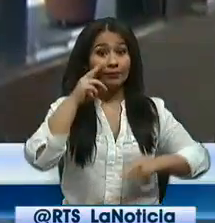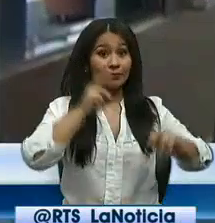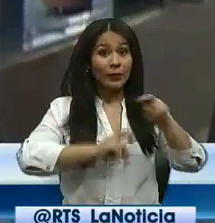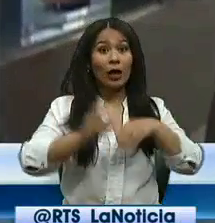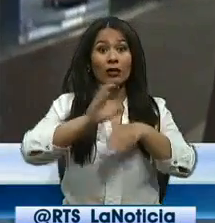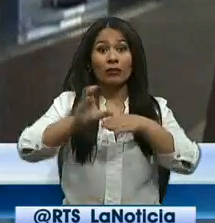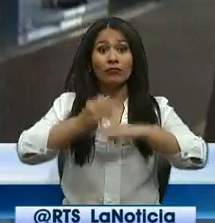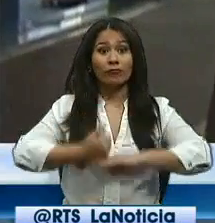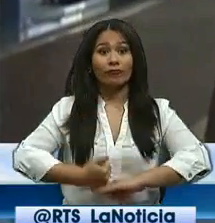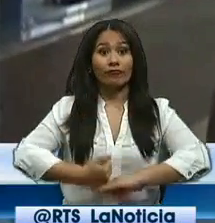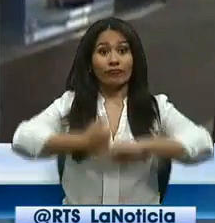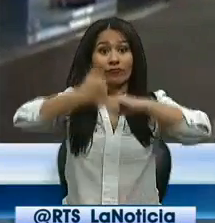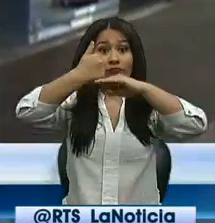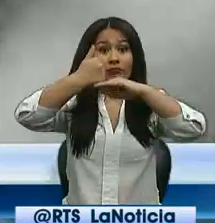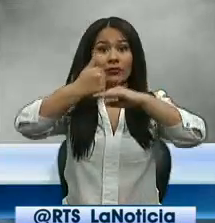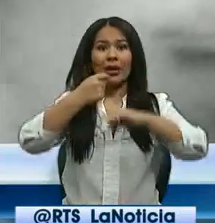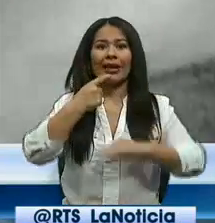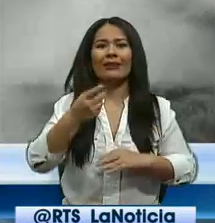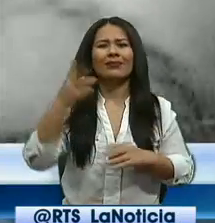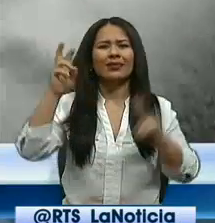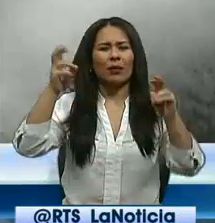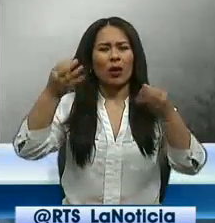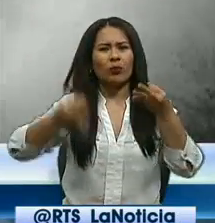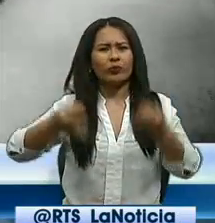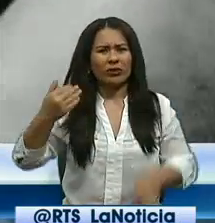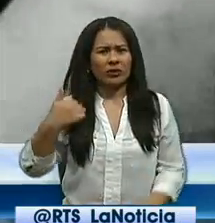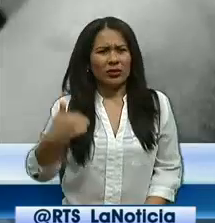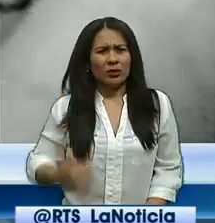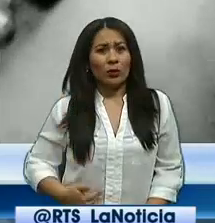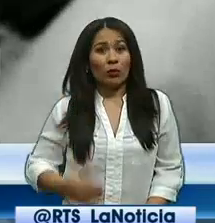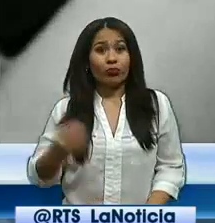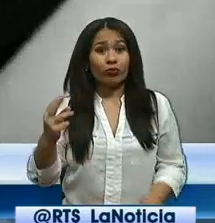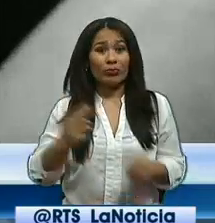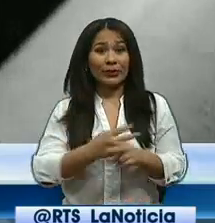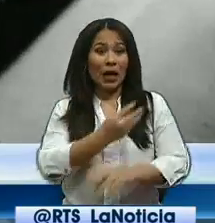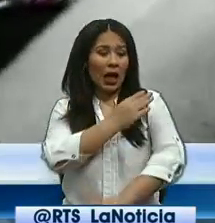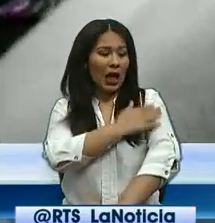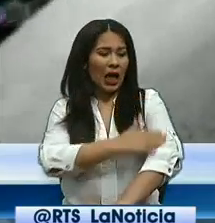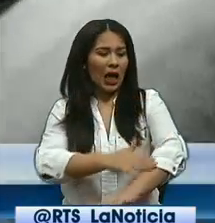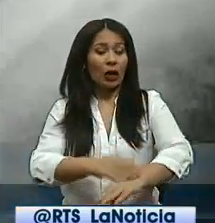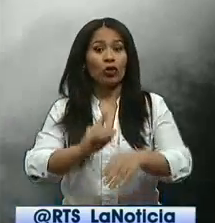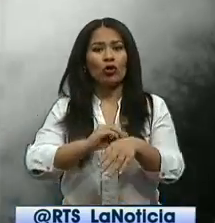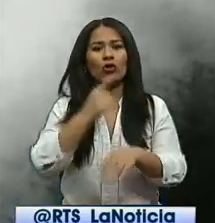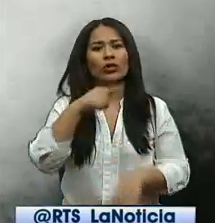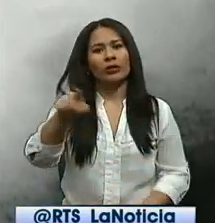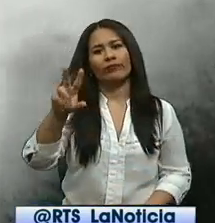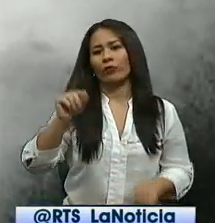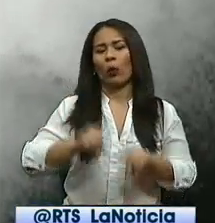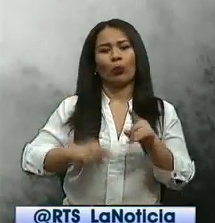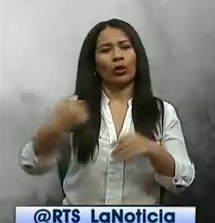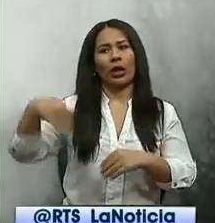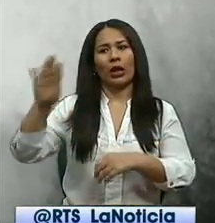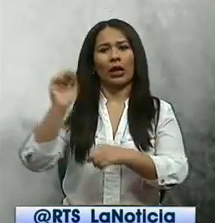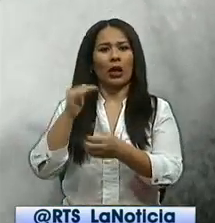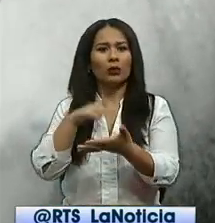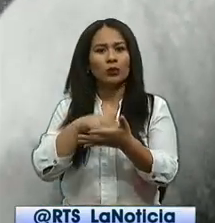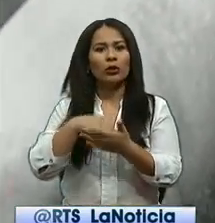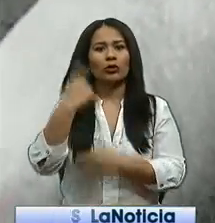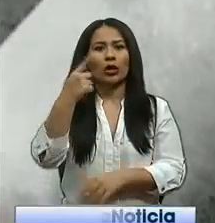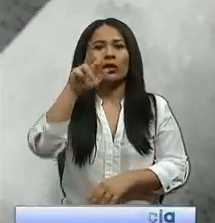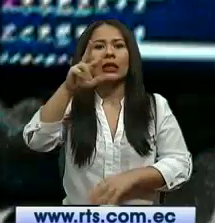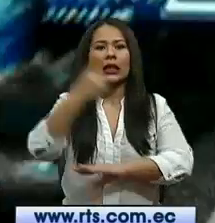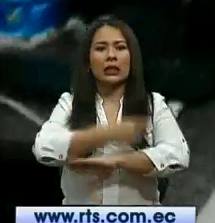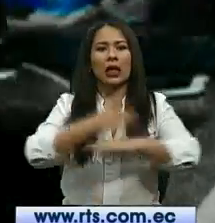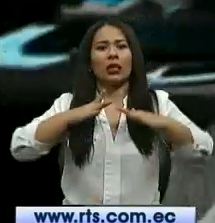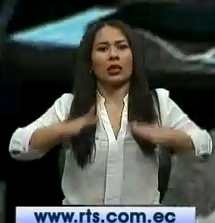la Judicatura sobre la incapacidad por las lesiones que tenía la menor, nos indicó que eran de 3 días. Por ello, pues estaríamos ante una